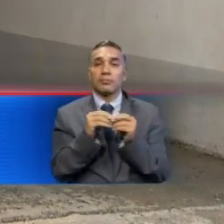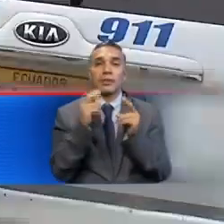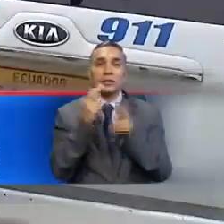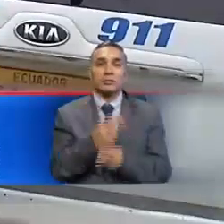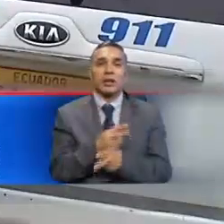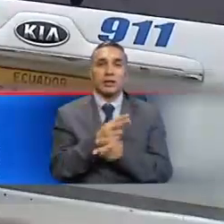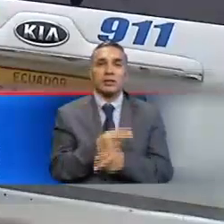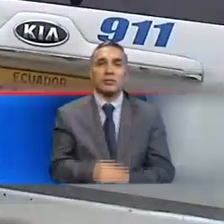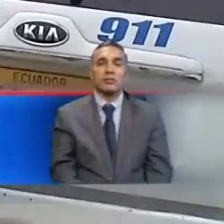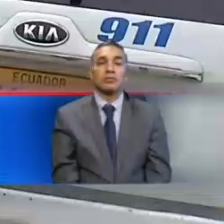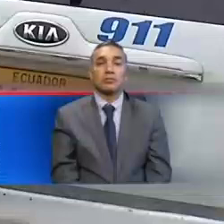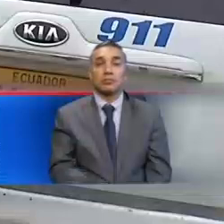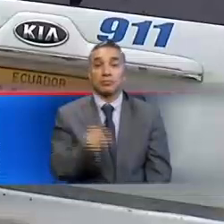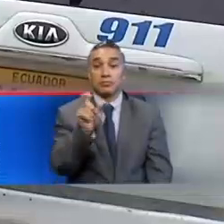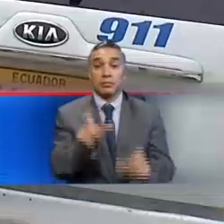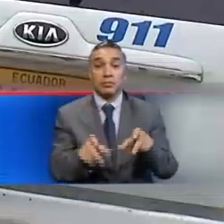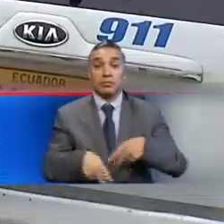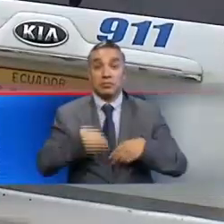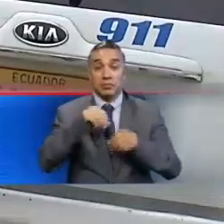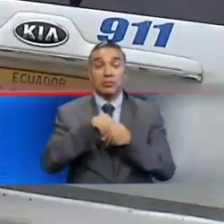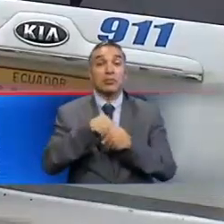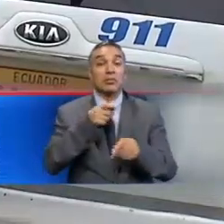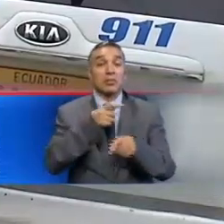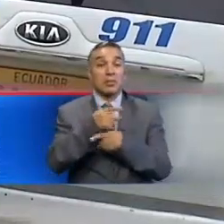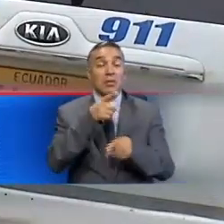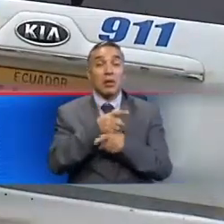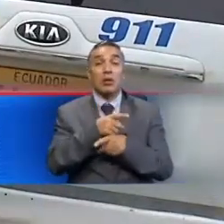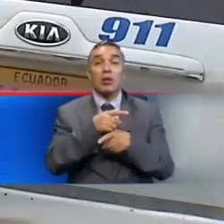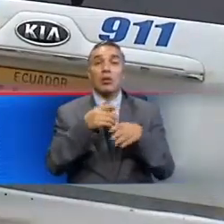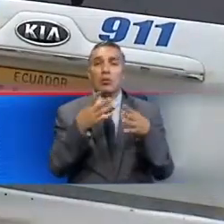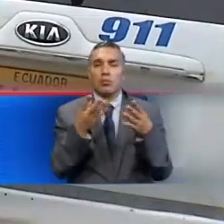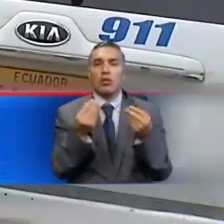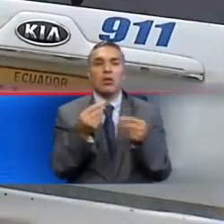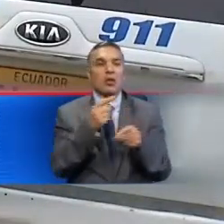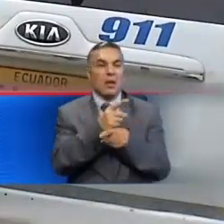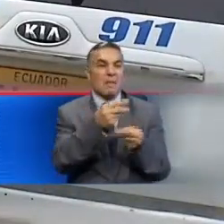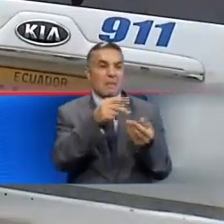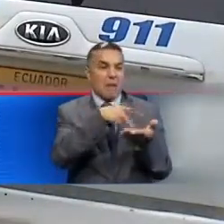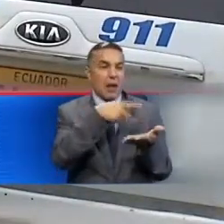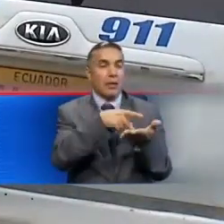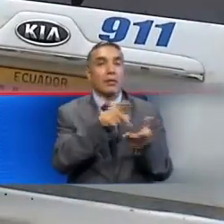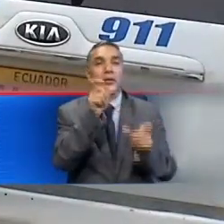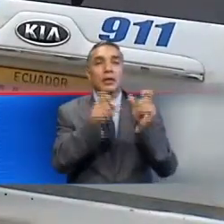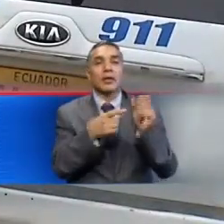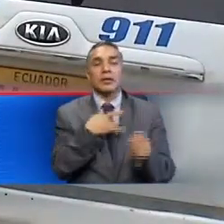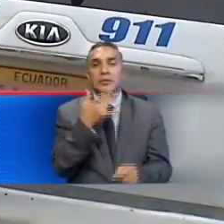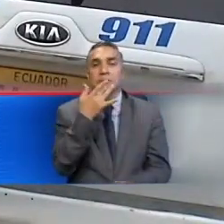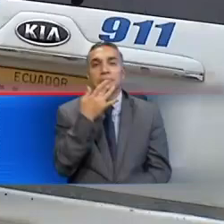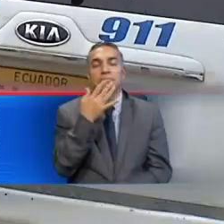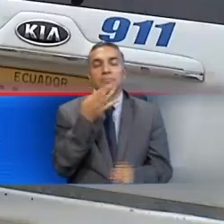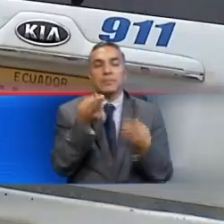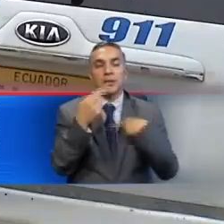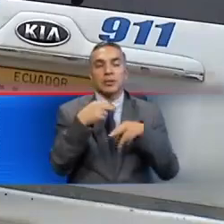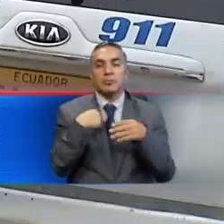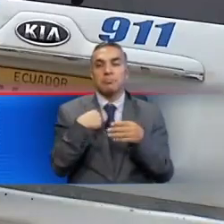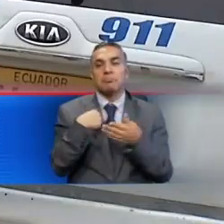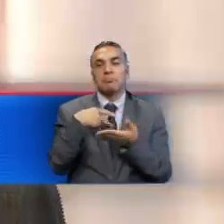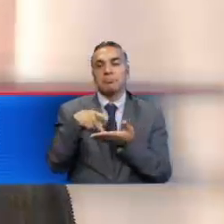peligroso. Según los vecinos, las extorsiones es un secreto a voces. La gente prefiere pagar para evitar un